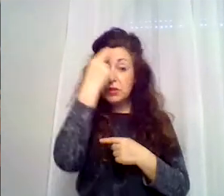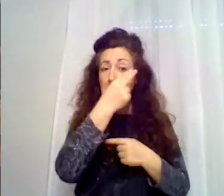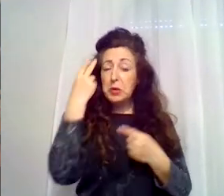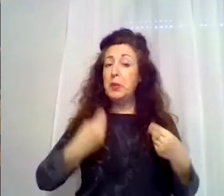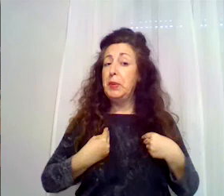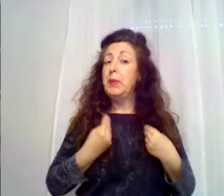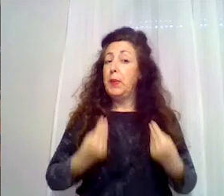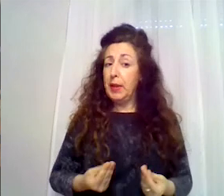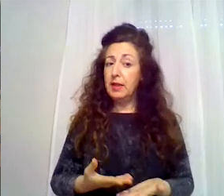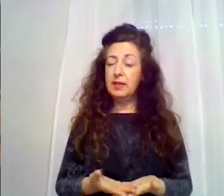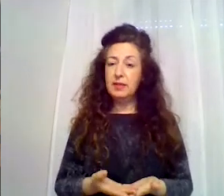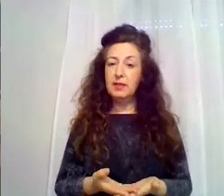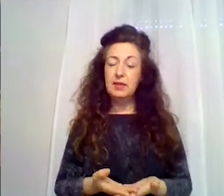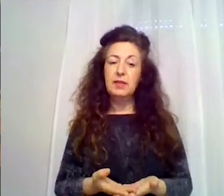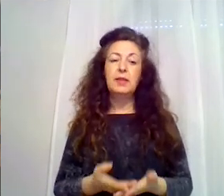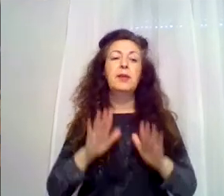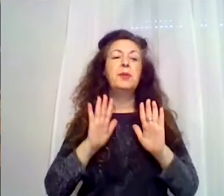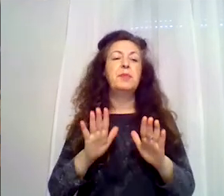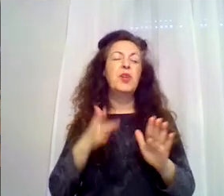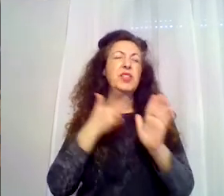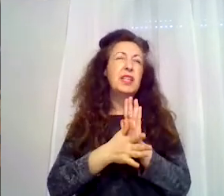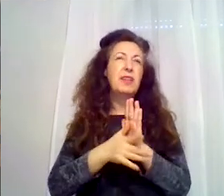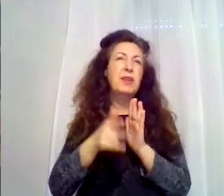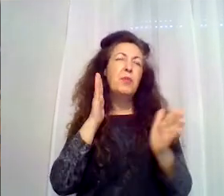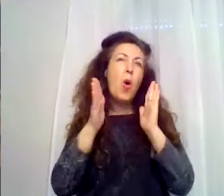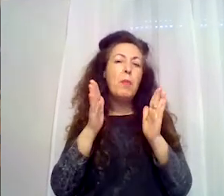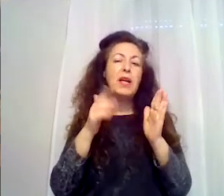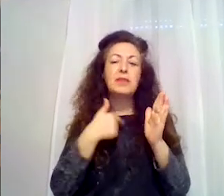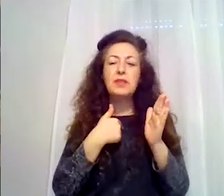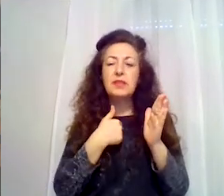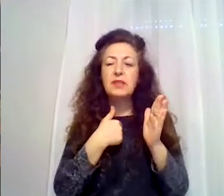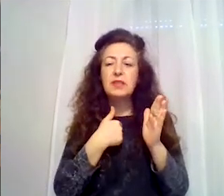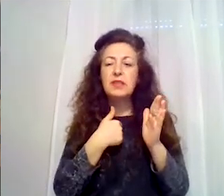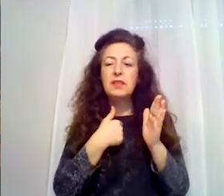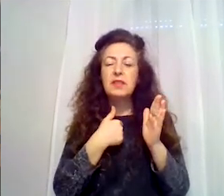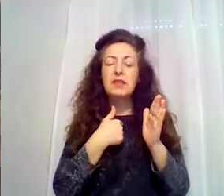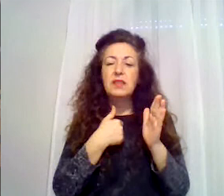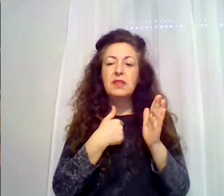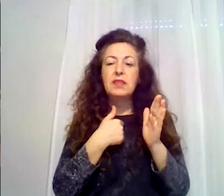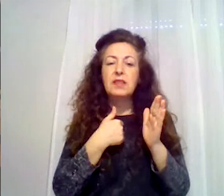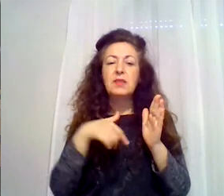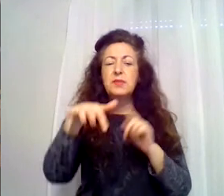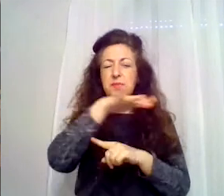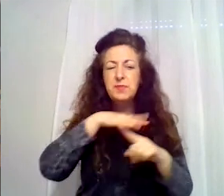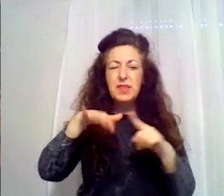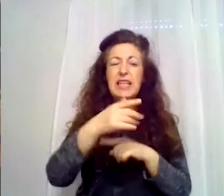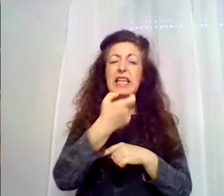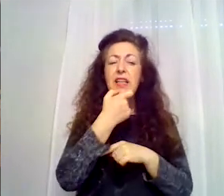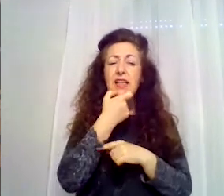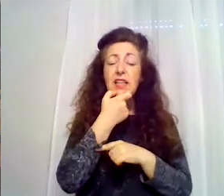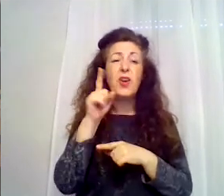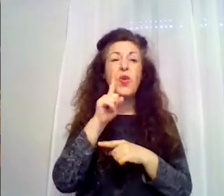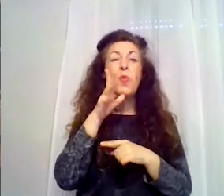que, claro, evidentemente no tenían en ese momento las de ganar, no tanto por lo que ellos hicieran en Inglaterra, sino por lo que